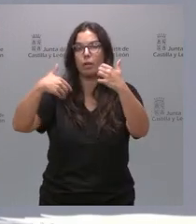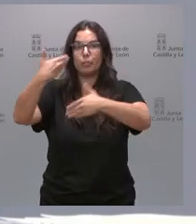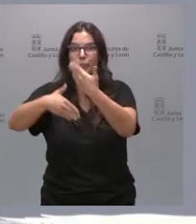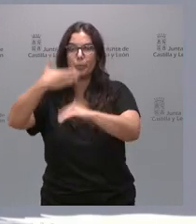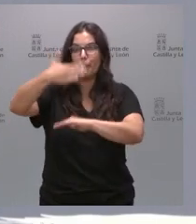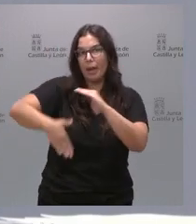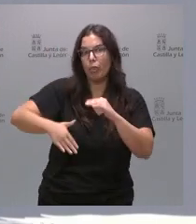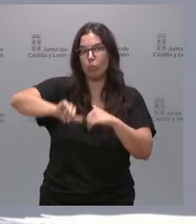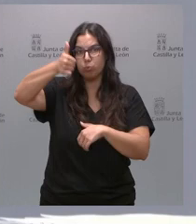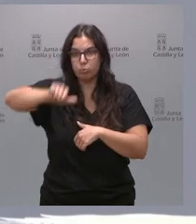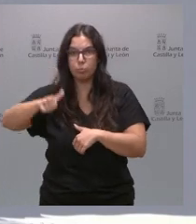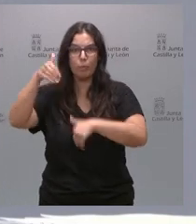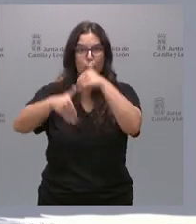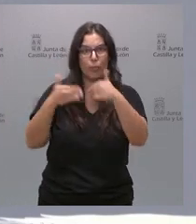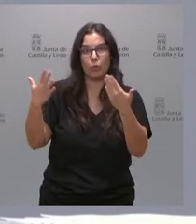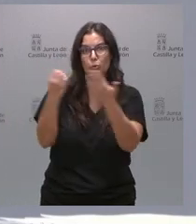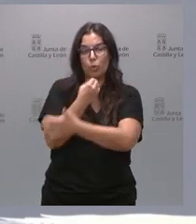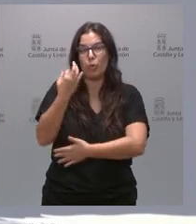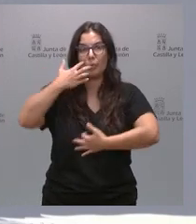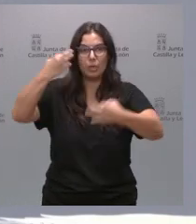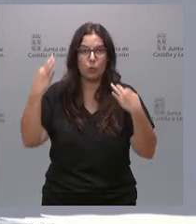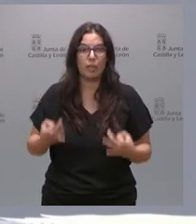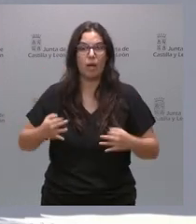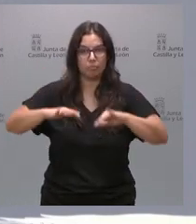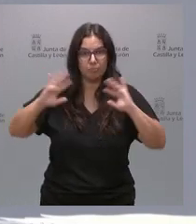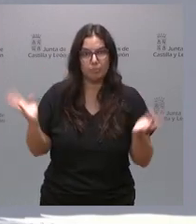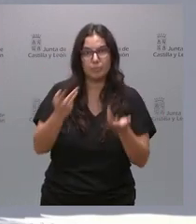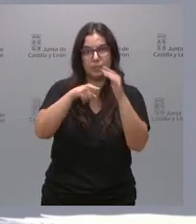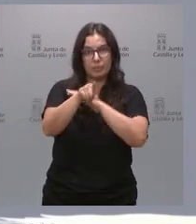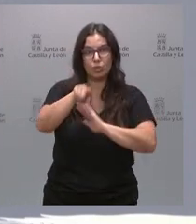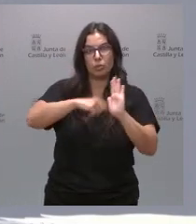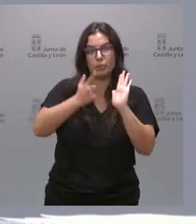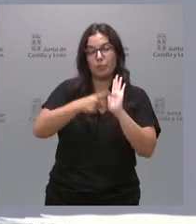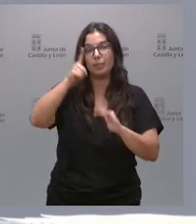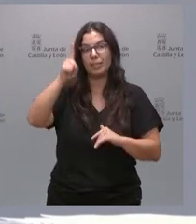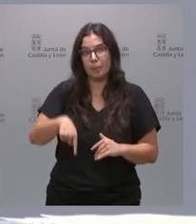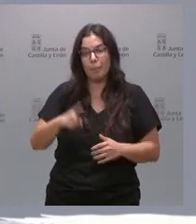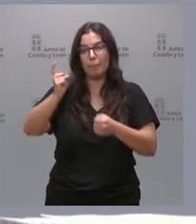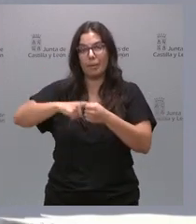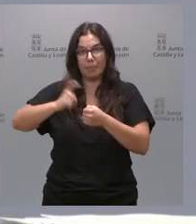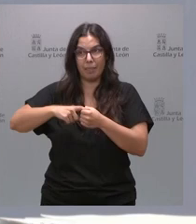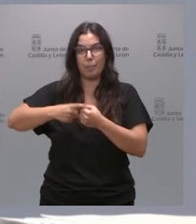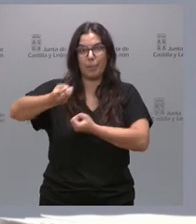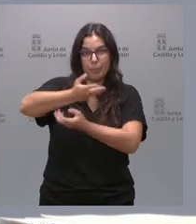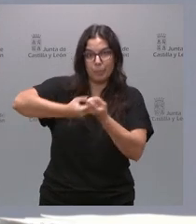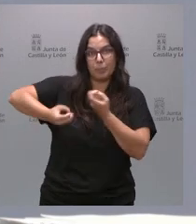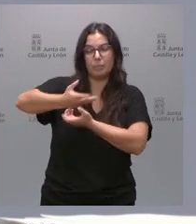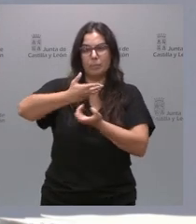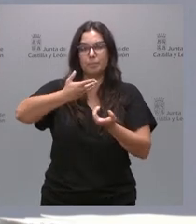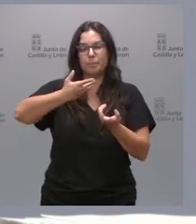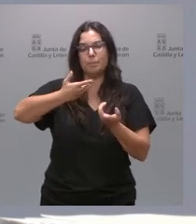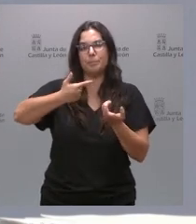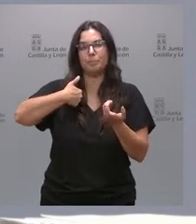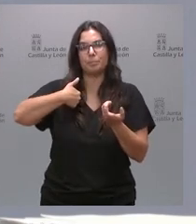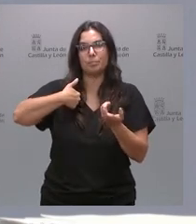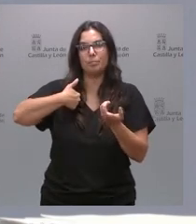plazos que tienen que garantizar tanto el impulso de la tramitación legislativa como también la participación de las distintas